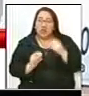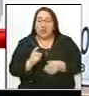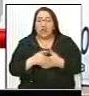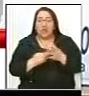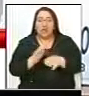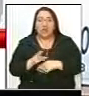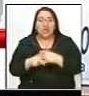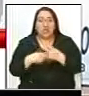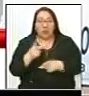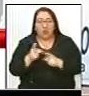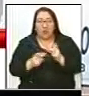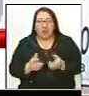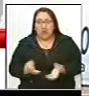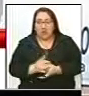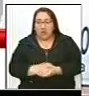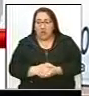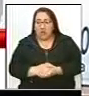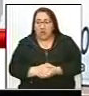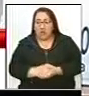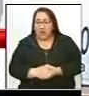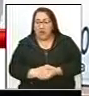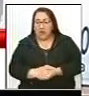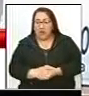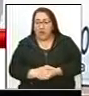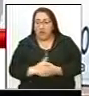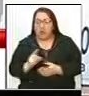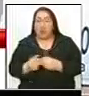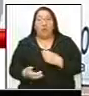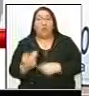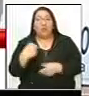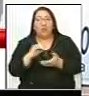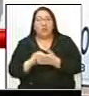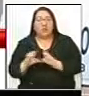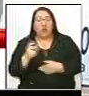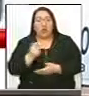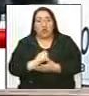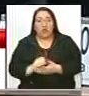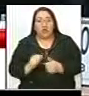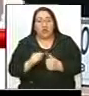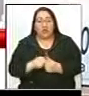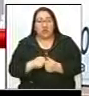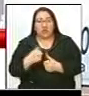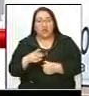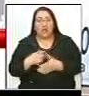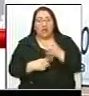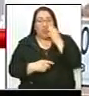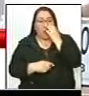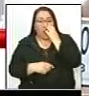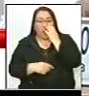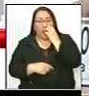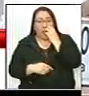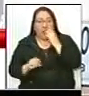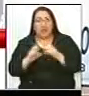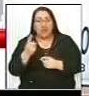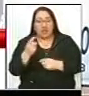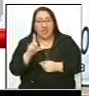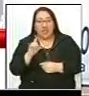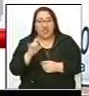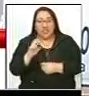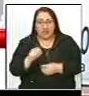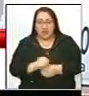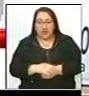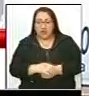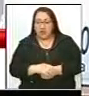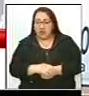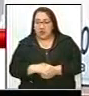entre el segundo postor, o quizás volver a hacer un nuevo contrato con el ya al que hizo la primera licitación,